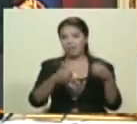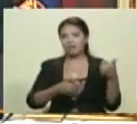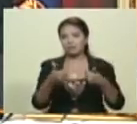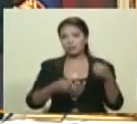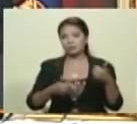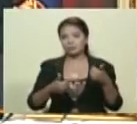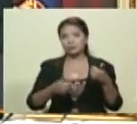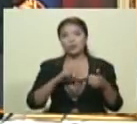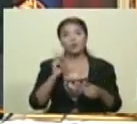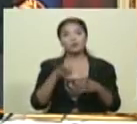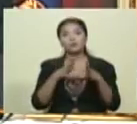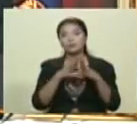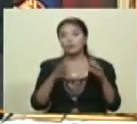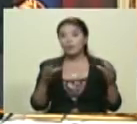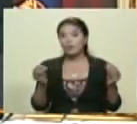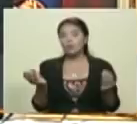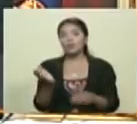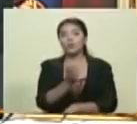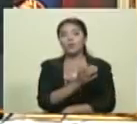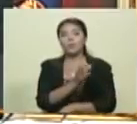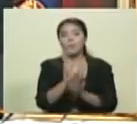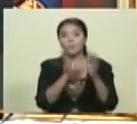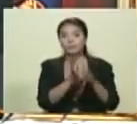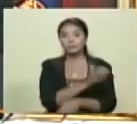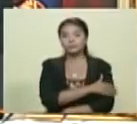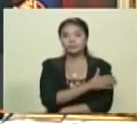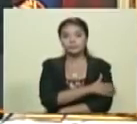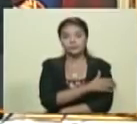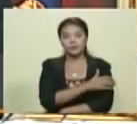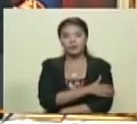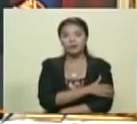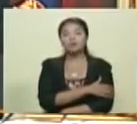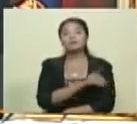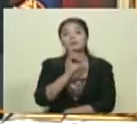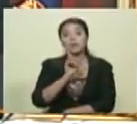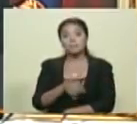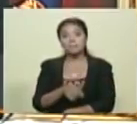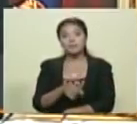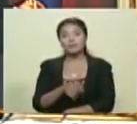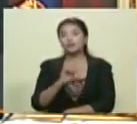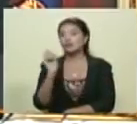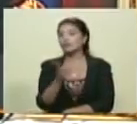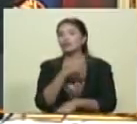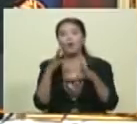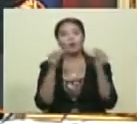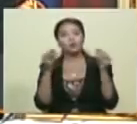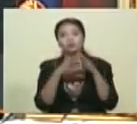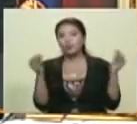incluyendo todos los partidos políticos de la oposición y de la derecha venezolana, todos.